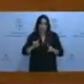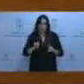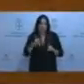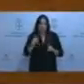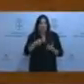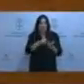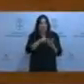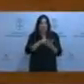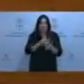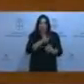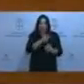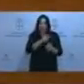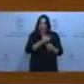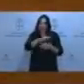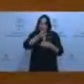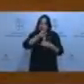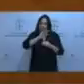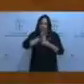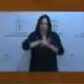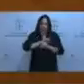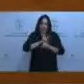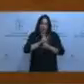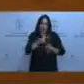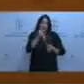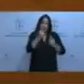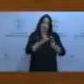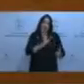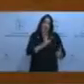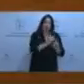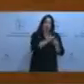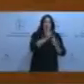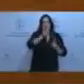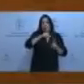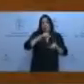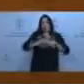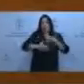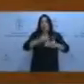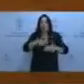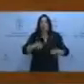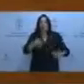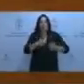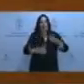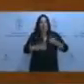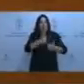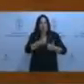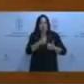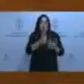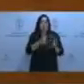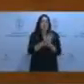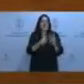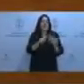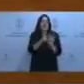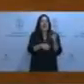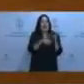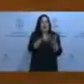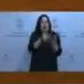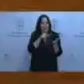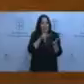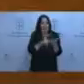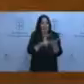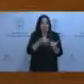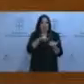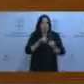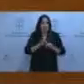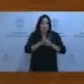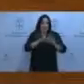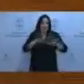sindicatos. Unos opositores de un proceso de oposiciones que es un canto a la reclamación y que es